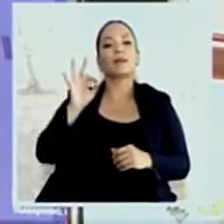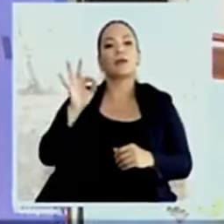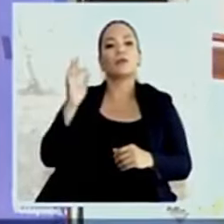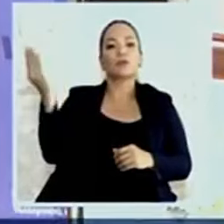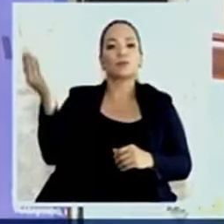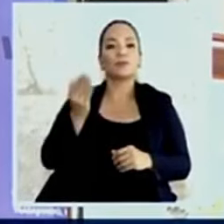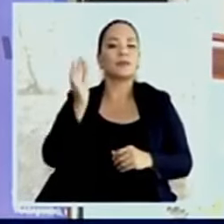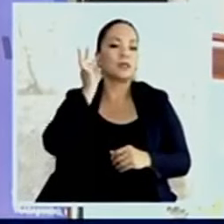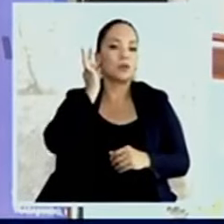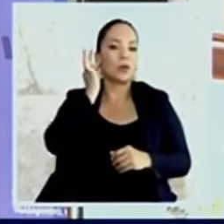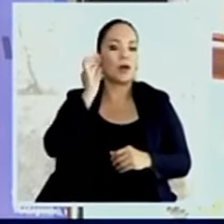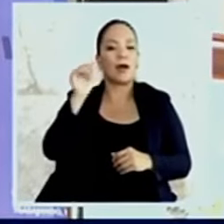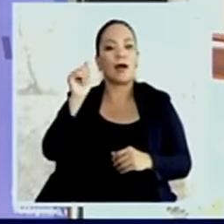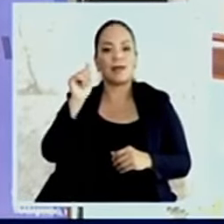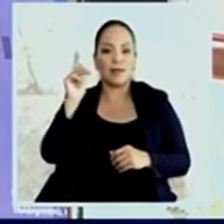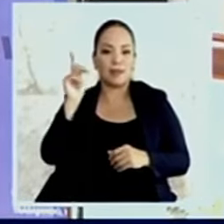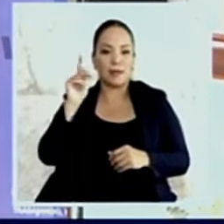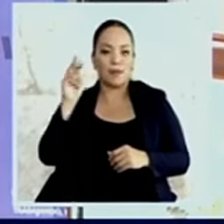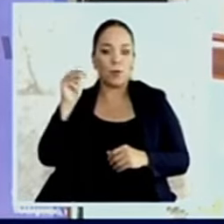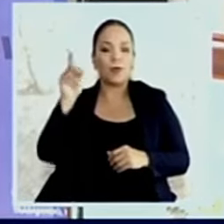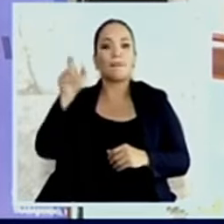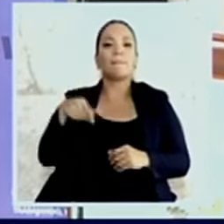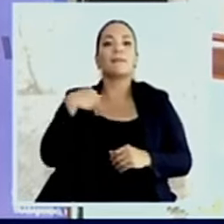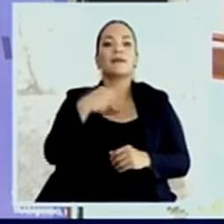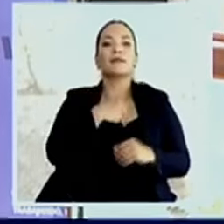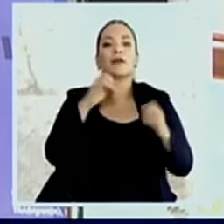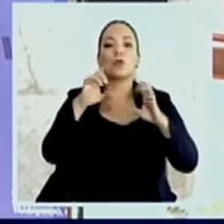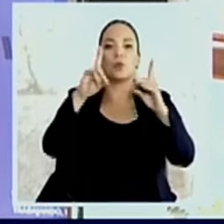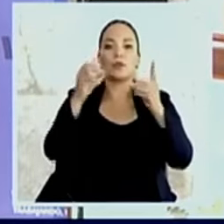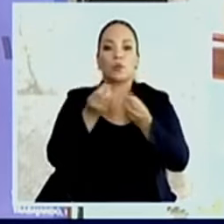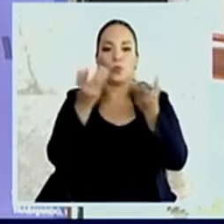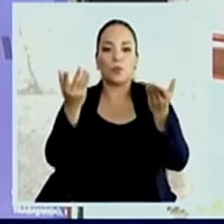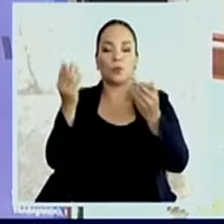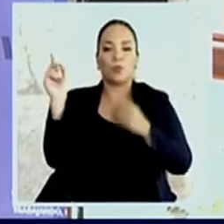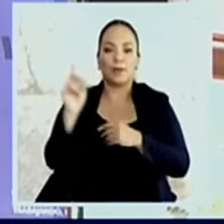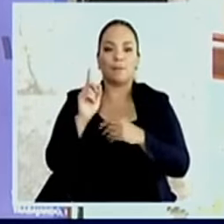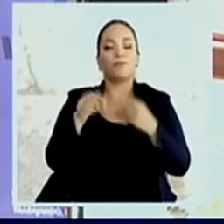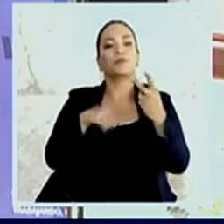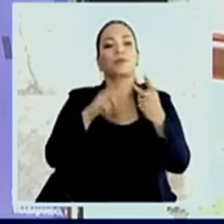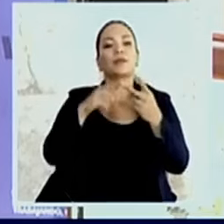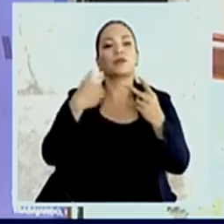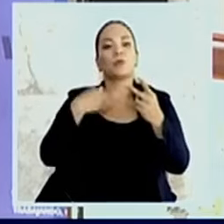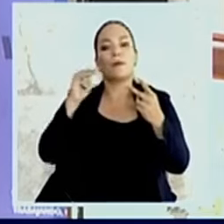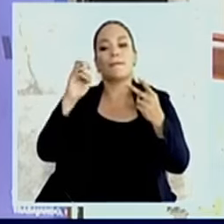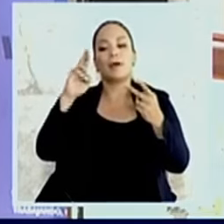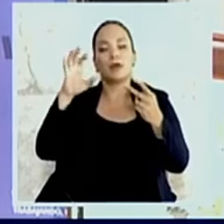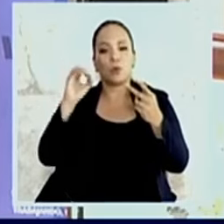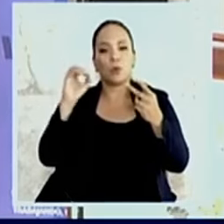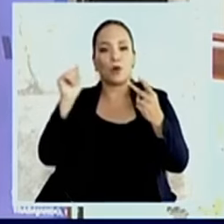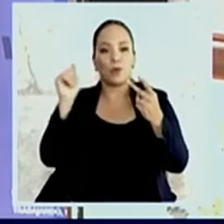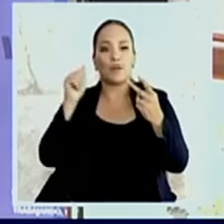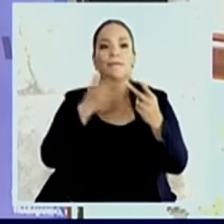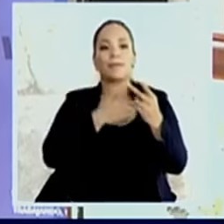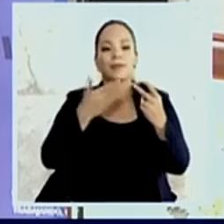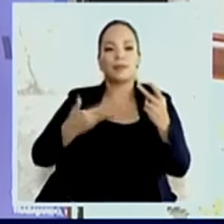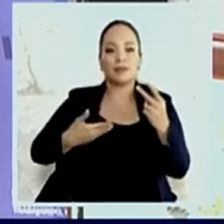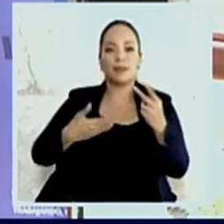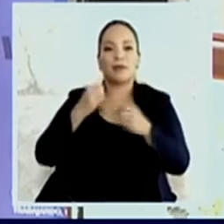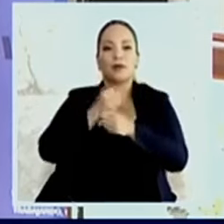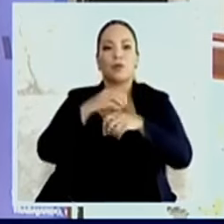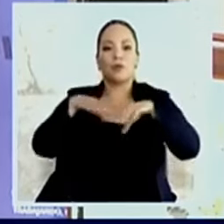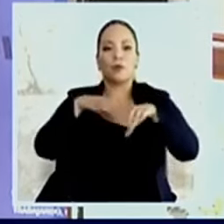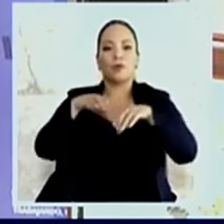El cuarto anuncio corresponde a los sistemas de evaluación en el Ministerio de Educación Pública. Para ello invitamos a pasar al frente a la